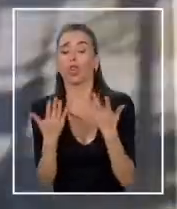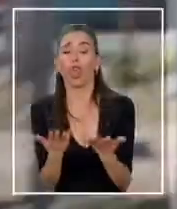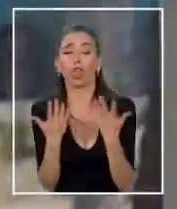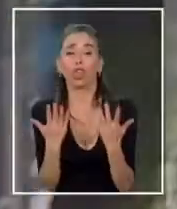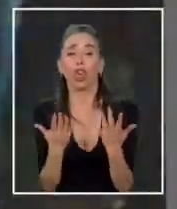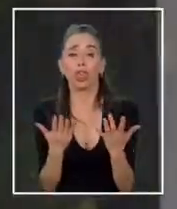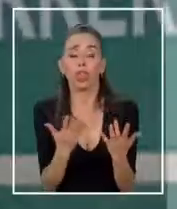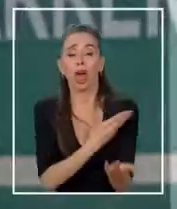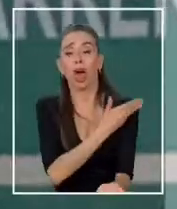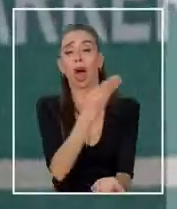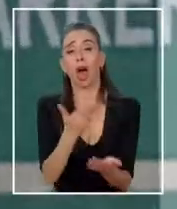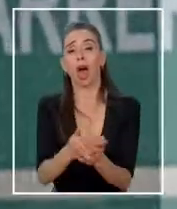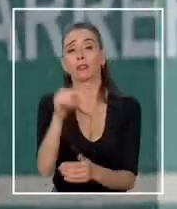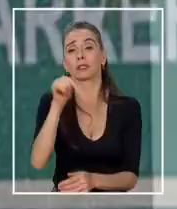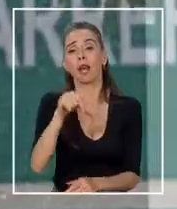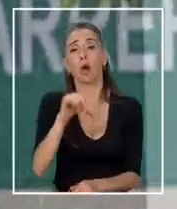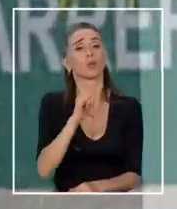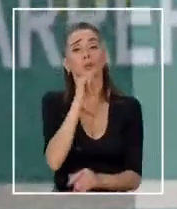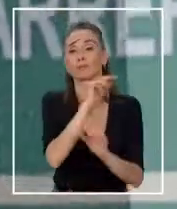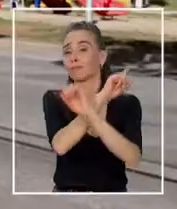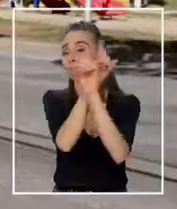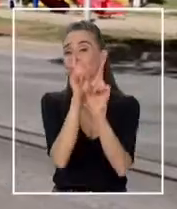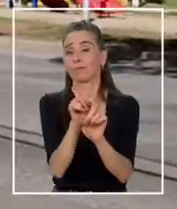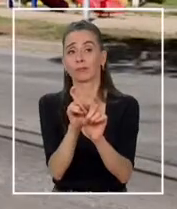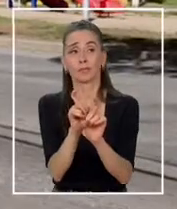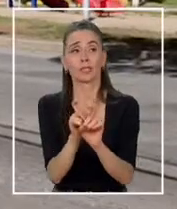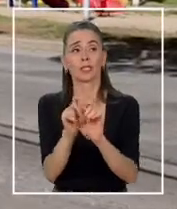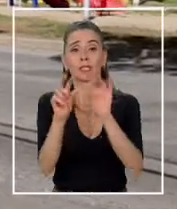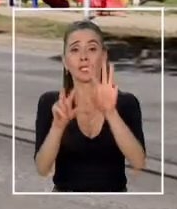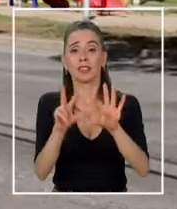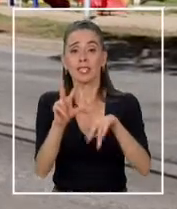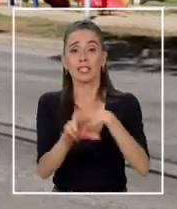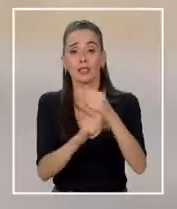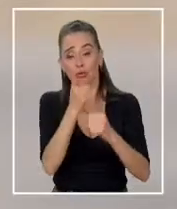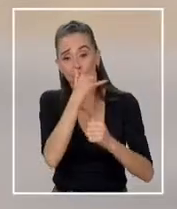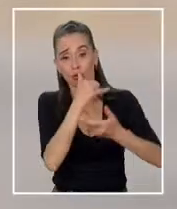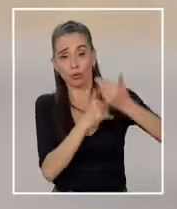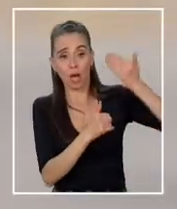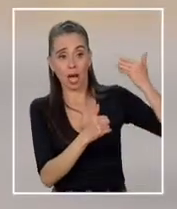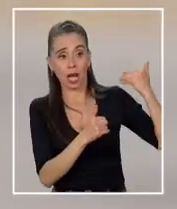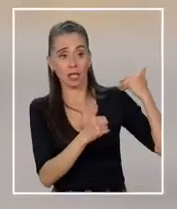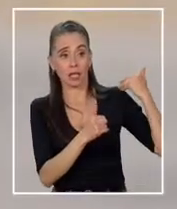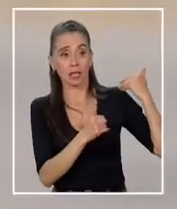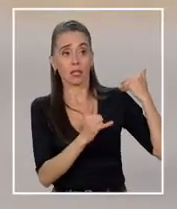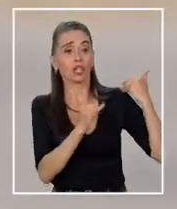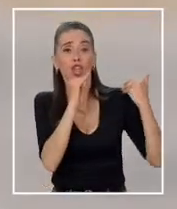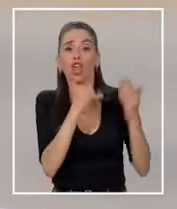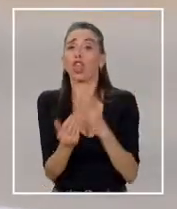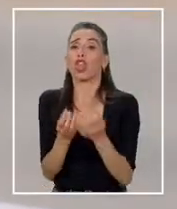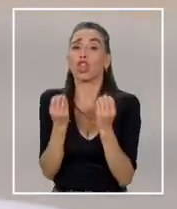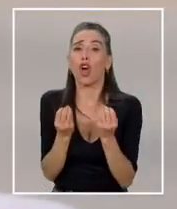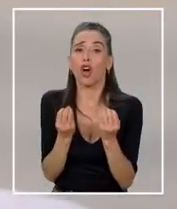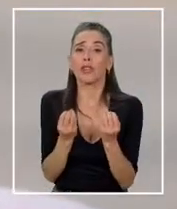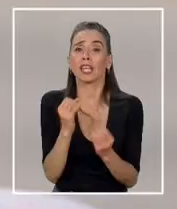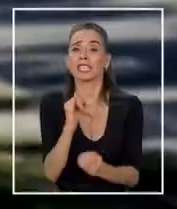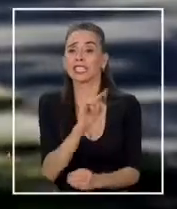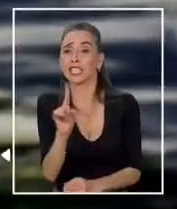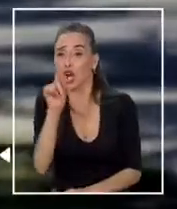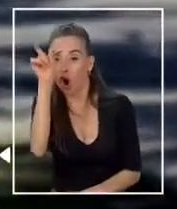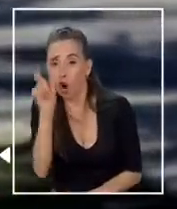se mantienen hasta hoy. 18 años que no supimos si era o no